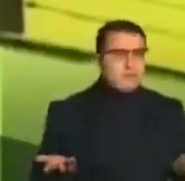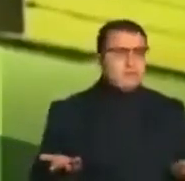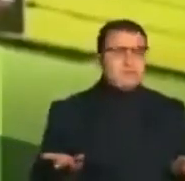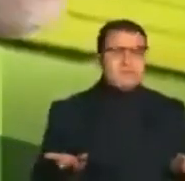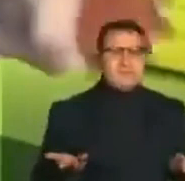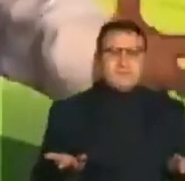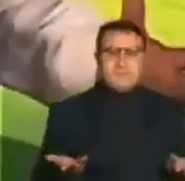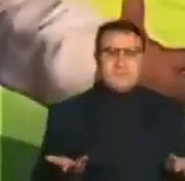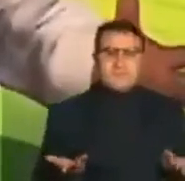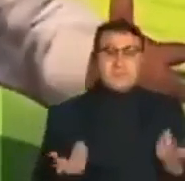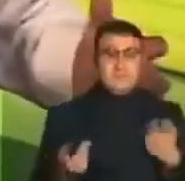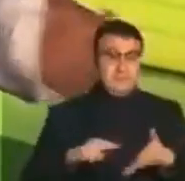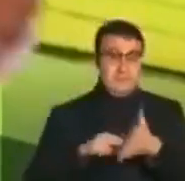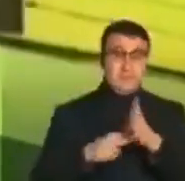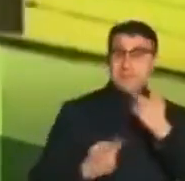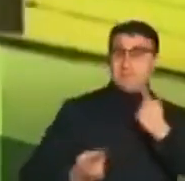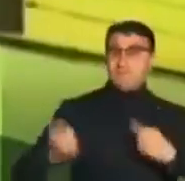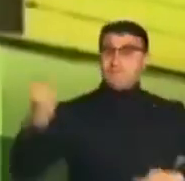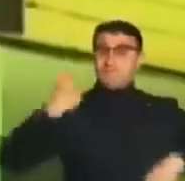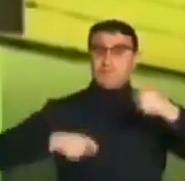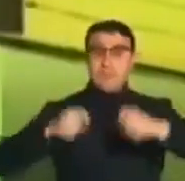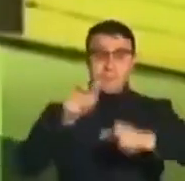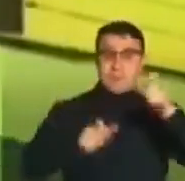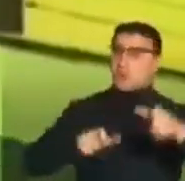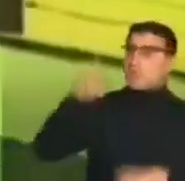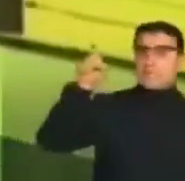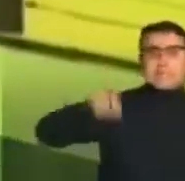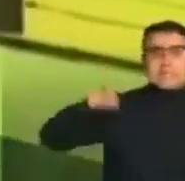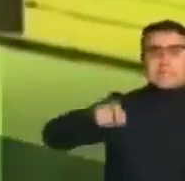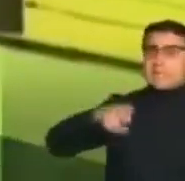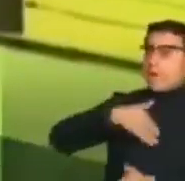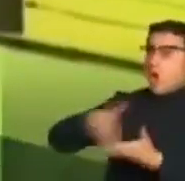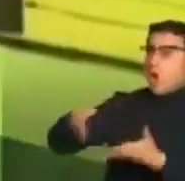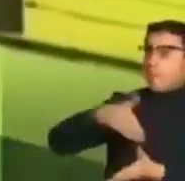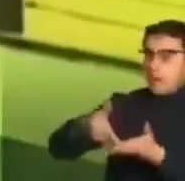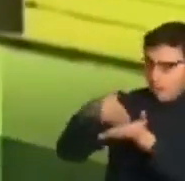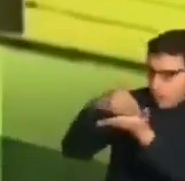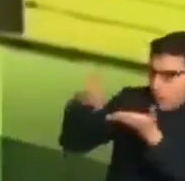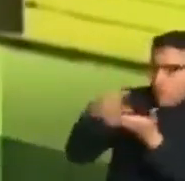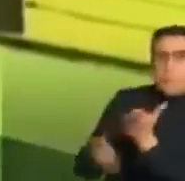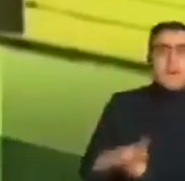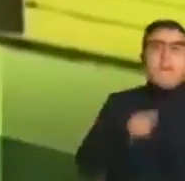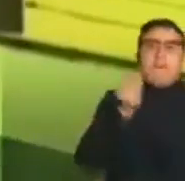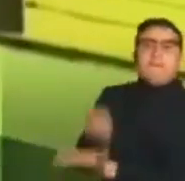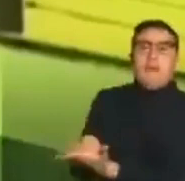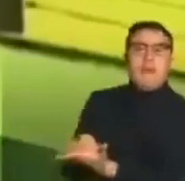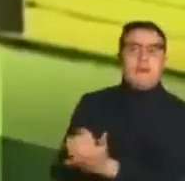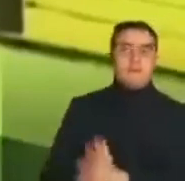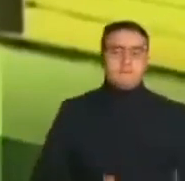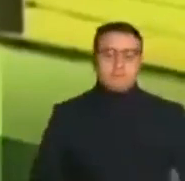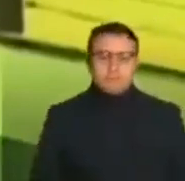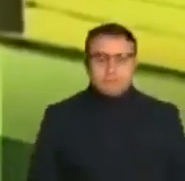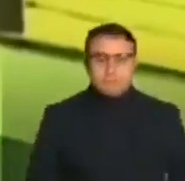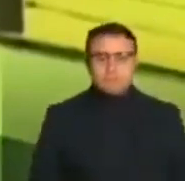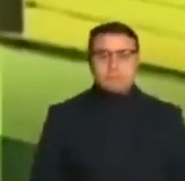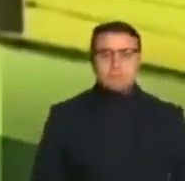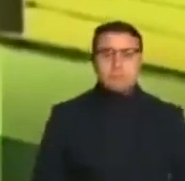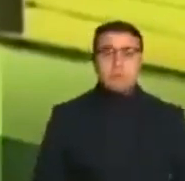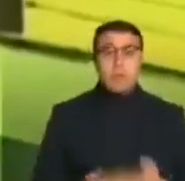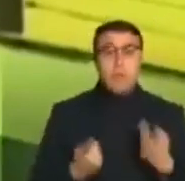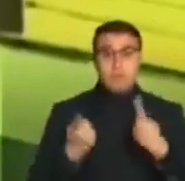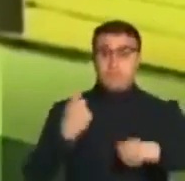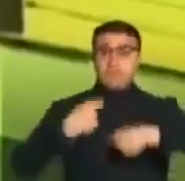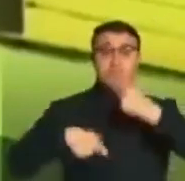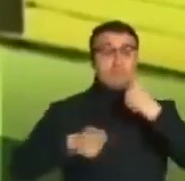pues es una oferta y es una demanda y es un precio. El mercado siempre tiene